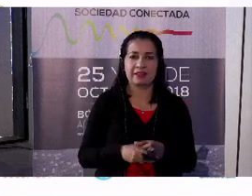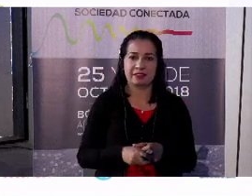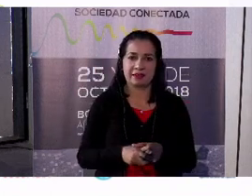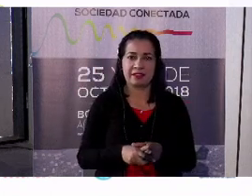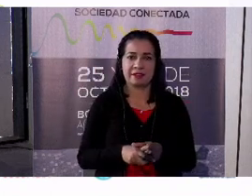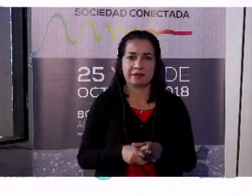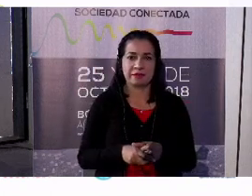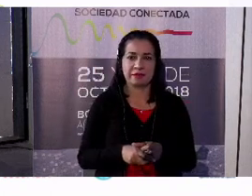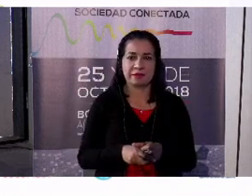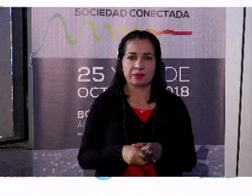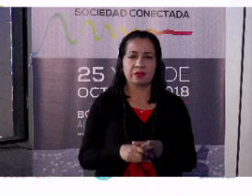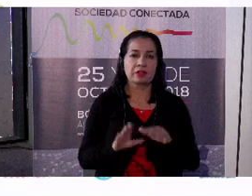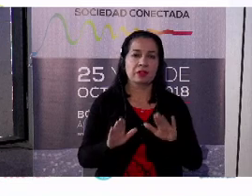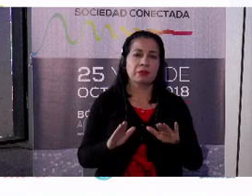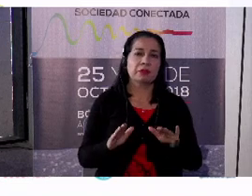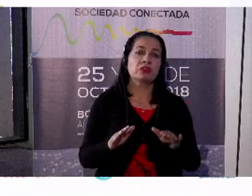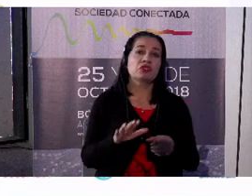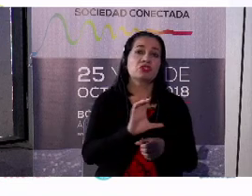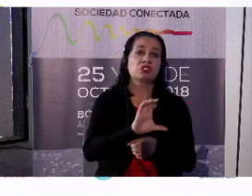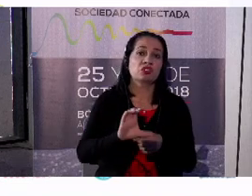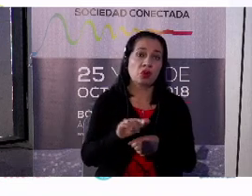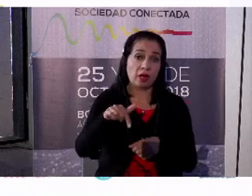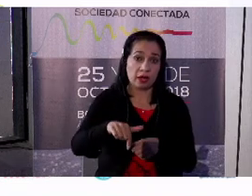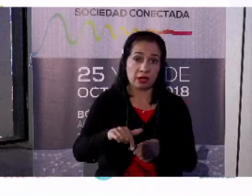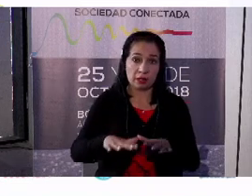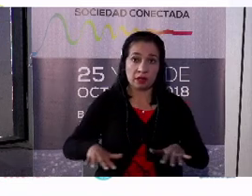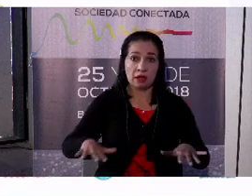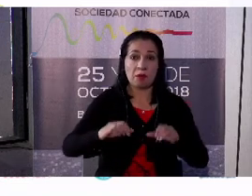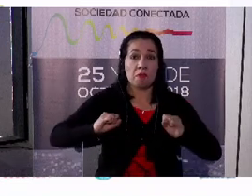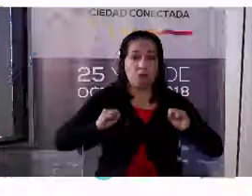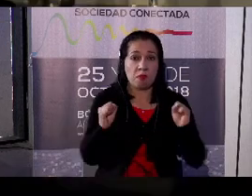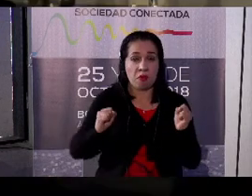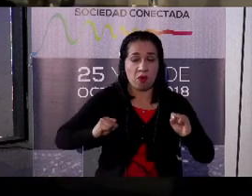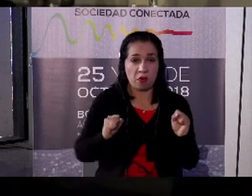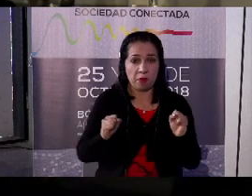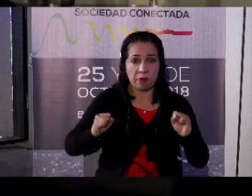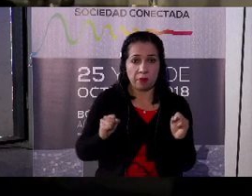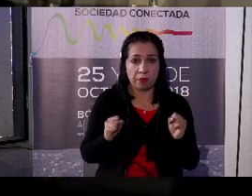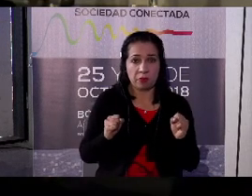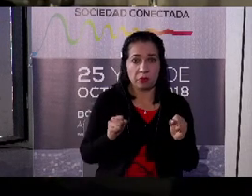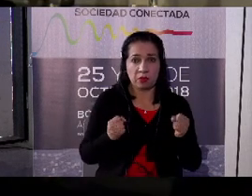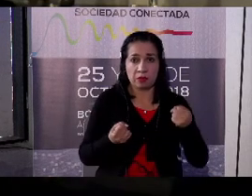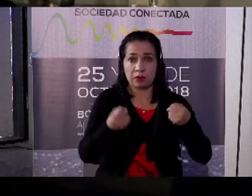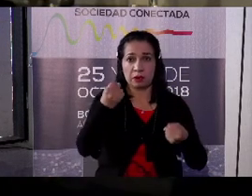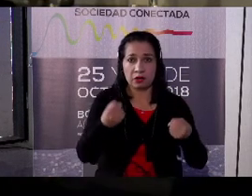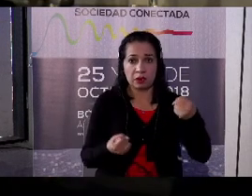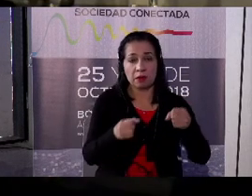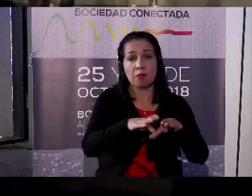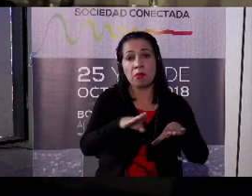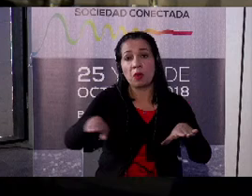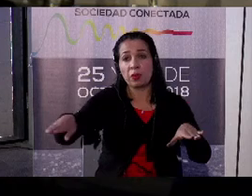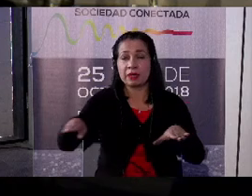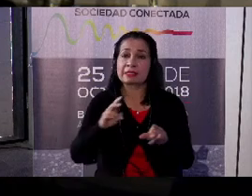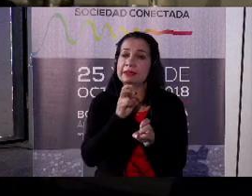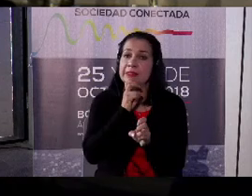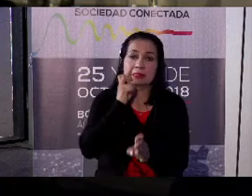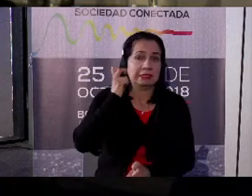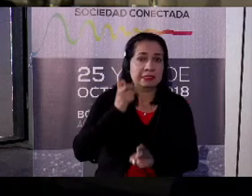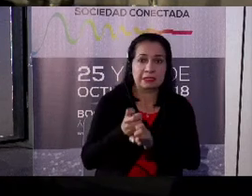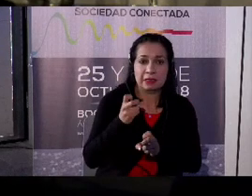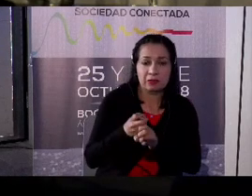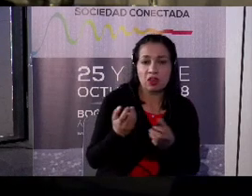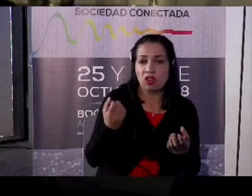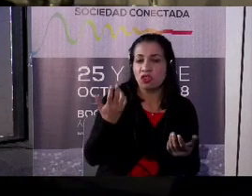inteligente ciudades como Bogotá el parqueo es un desafío encontrar un